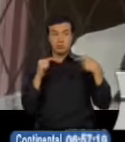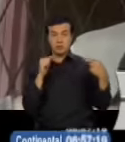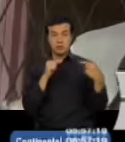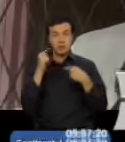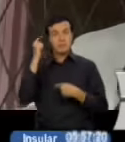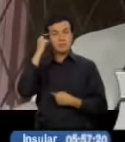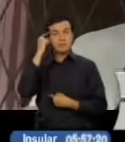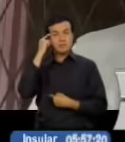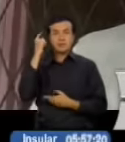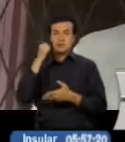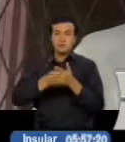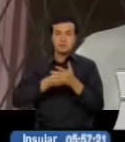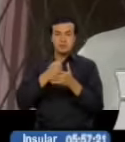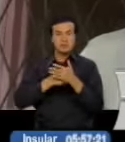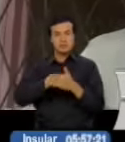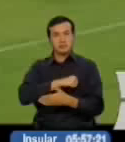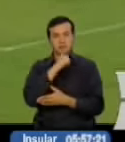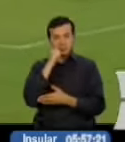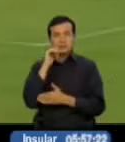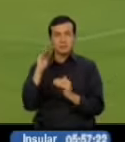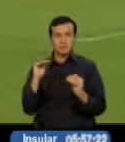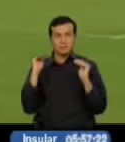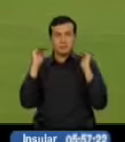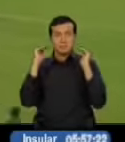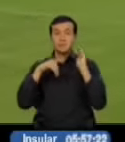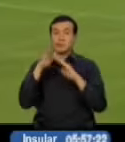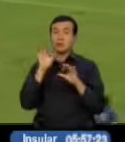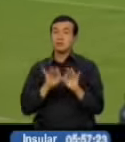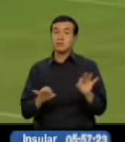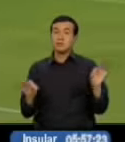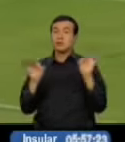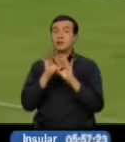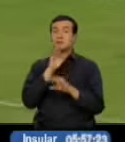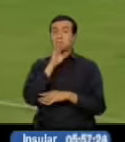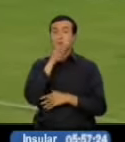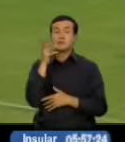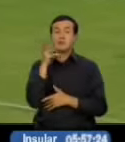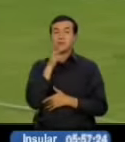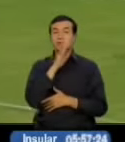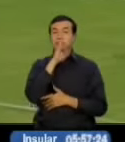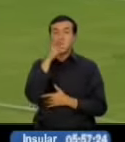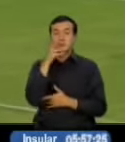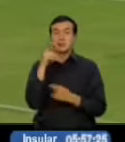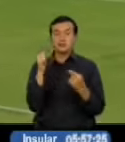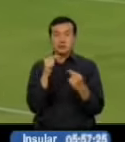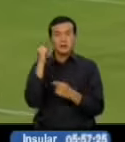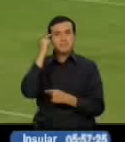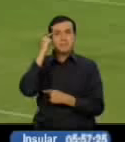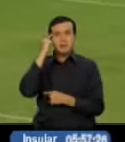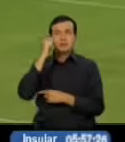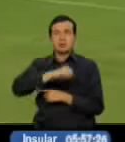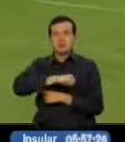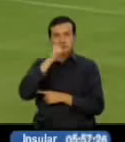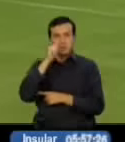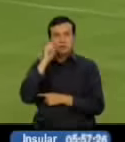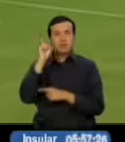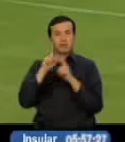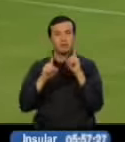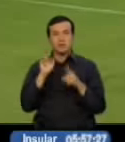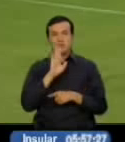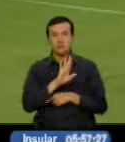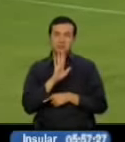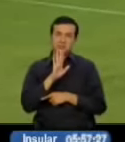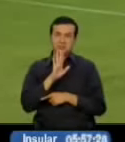pensando en tratar de ganar para estar más arriba. Lo más importante es siempre salir en cada partido con la mentalidad de ganar. En algunos partidos se te